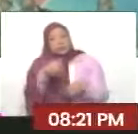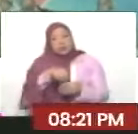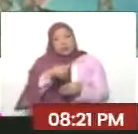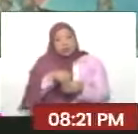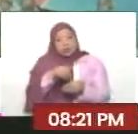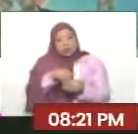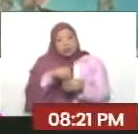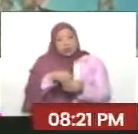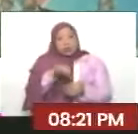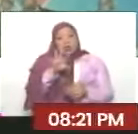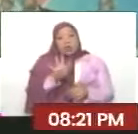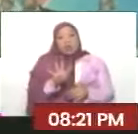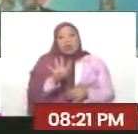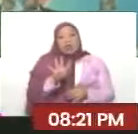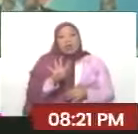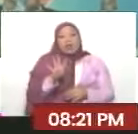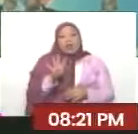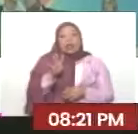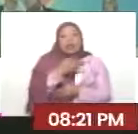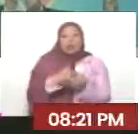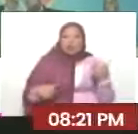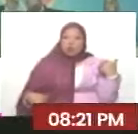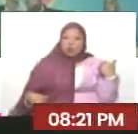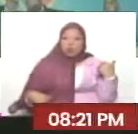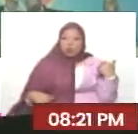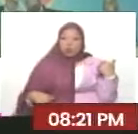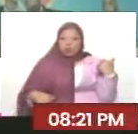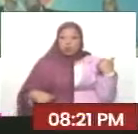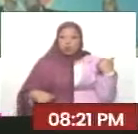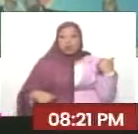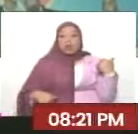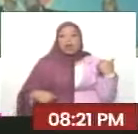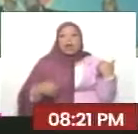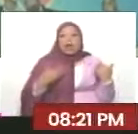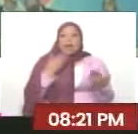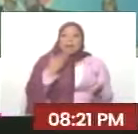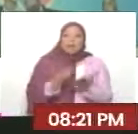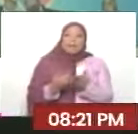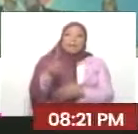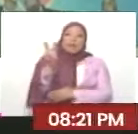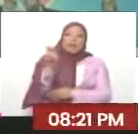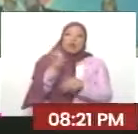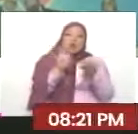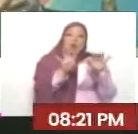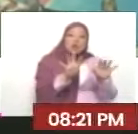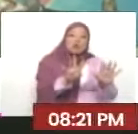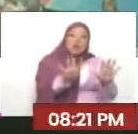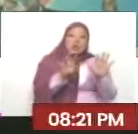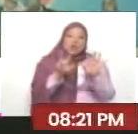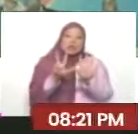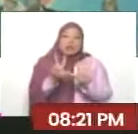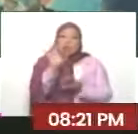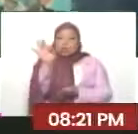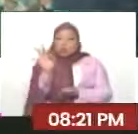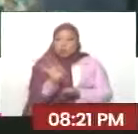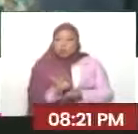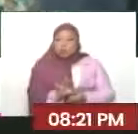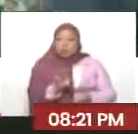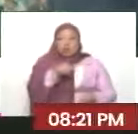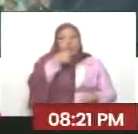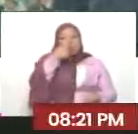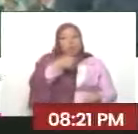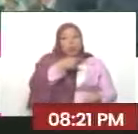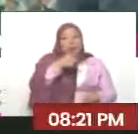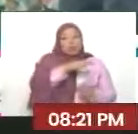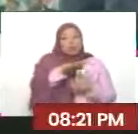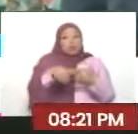Usted ha dicho, llueva, trueno, relampague, hay elecciones, se entregó el viernes según lo previsto con el 97% de los partidos políticos y decía Jorge Rodríguez